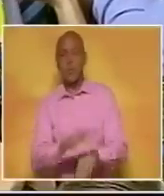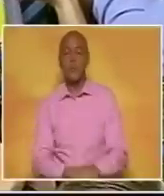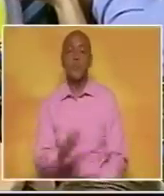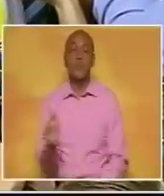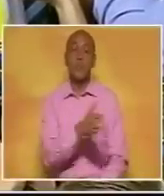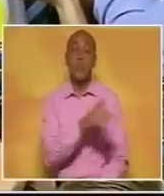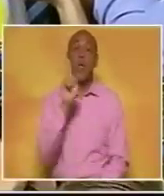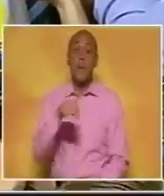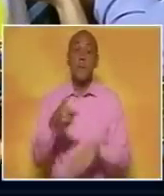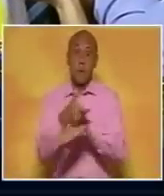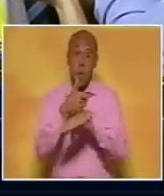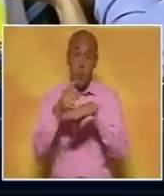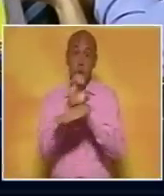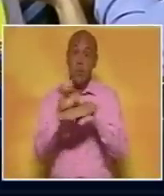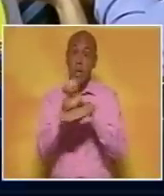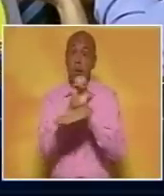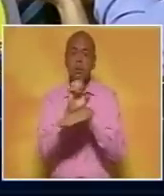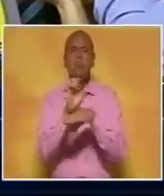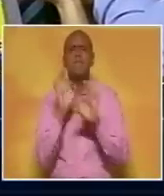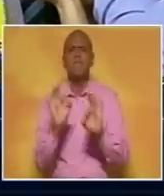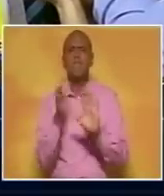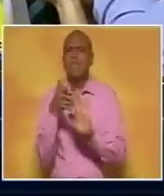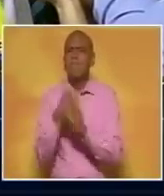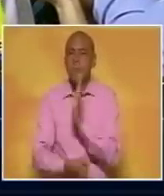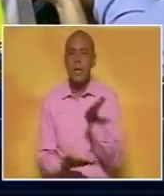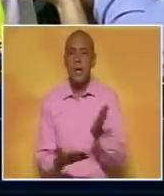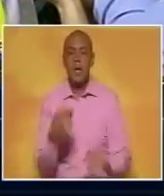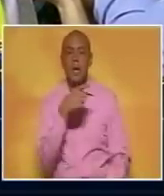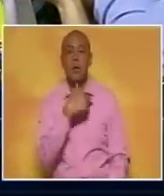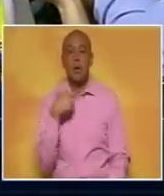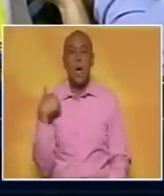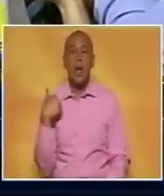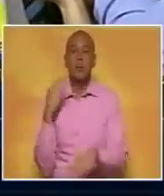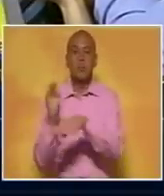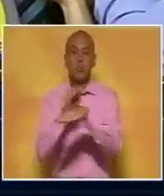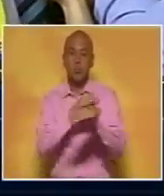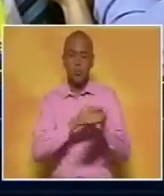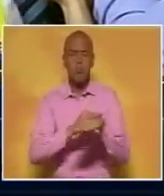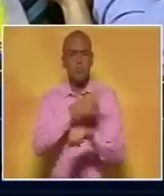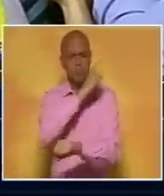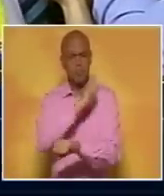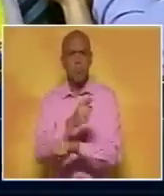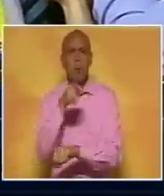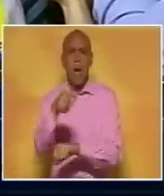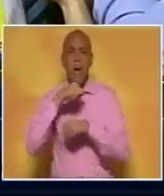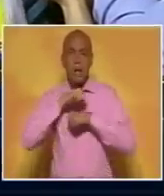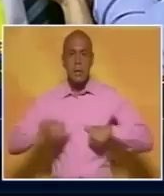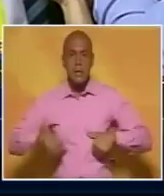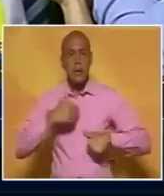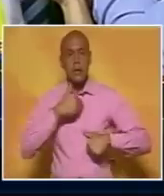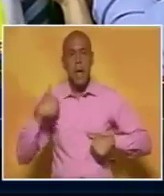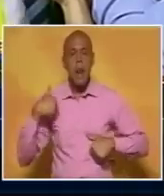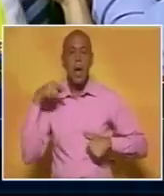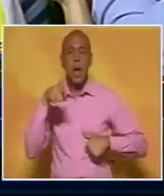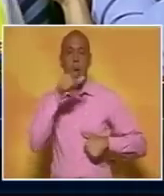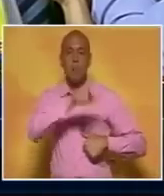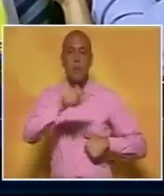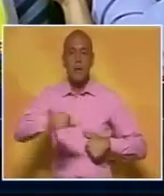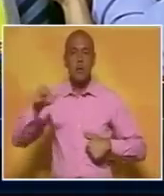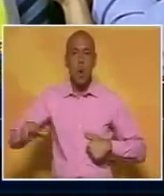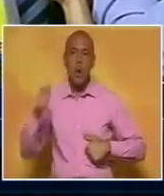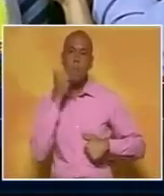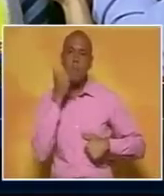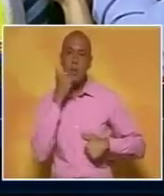de Ecuador en particular, que ha decidido ordenarle a su ejército que atropelle a los ciudadanos que han salido a